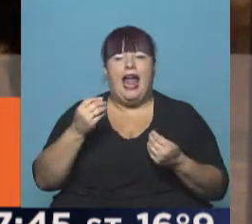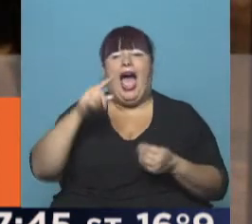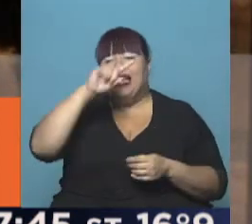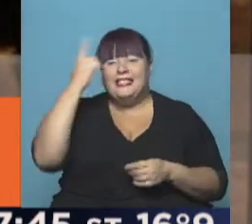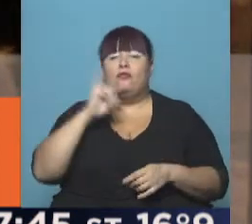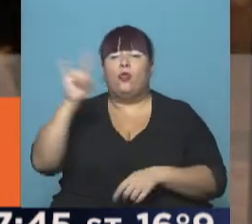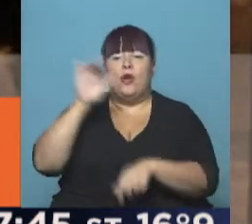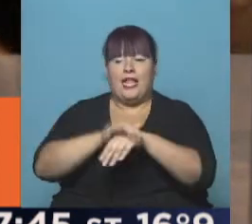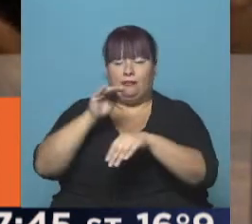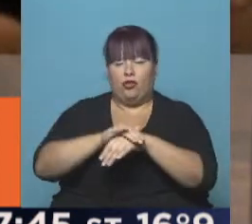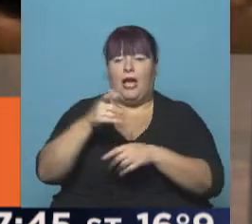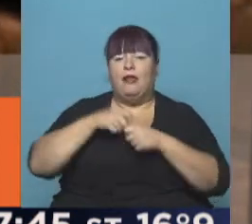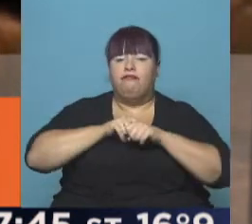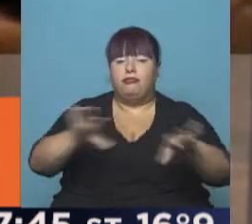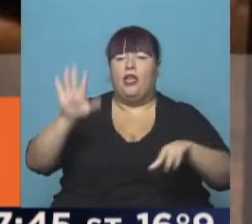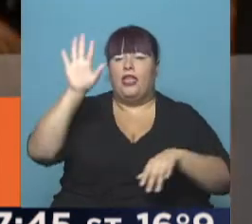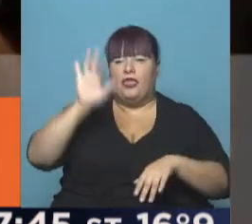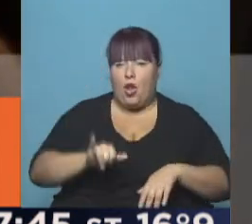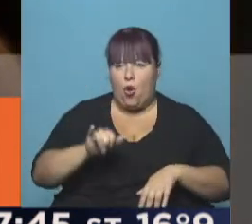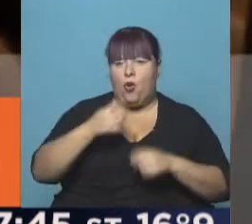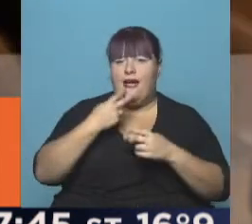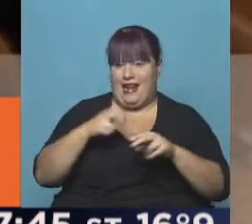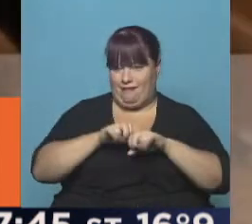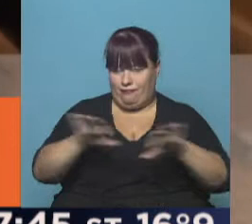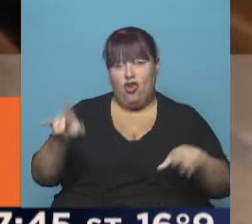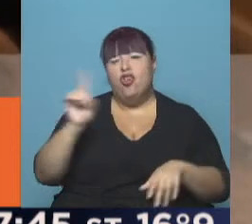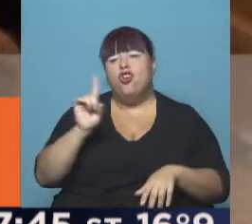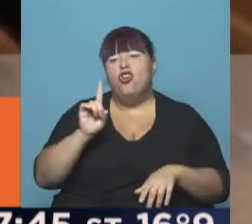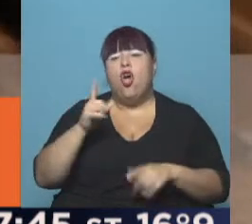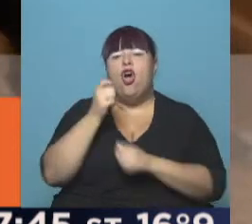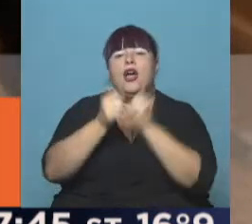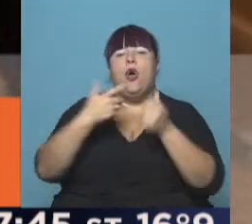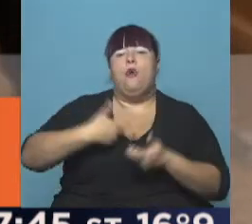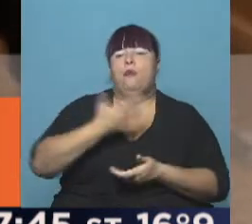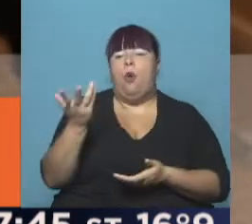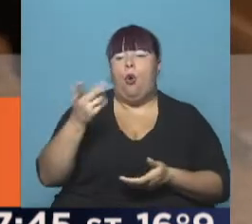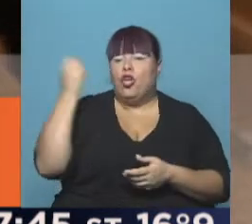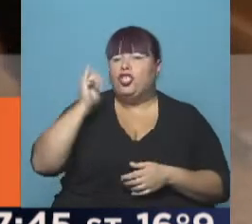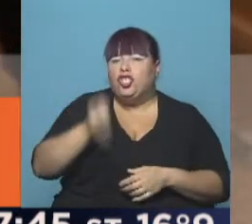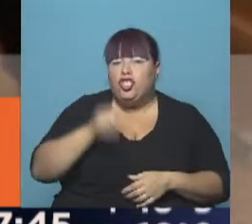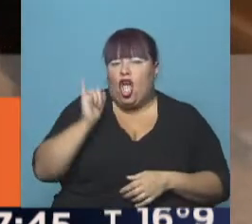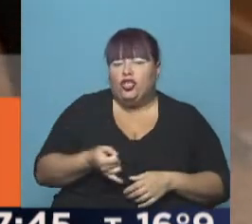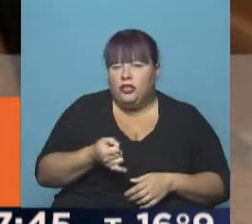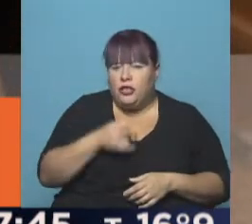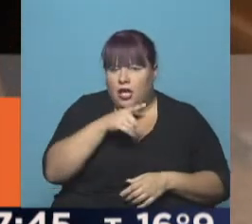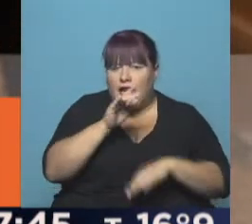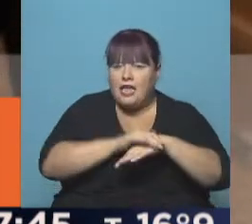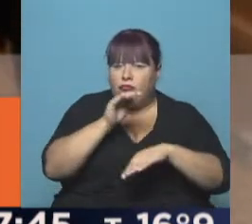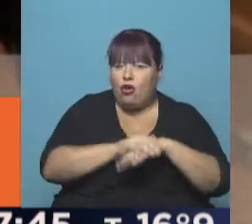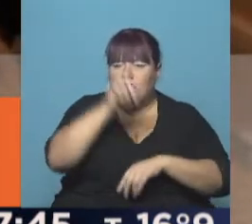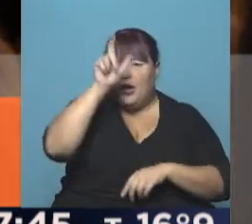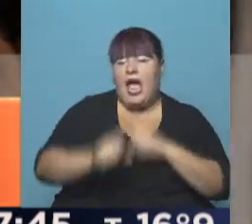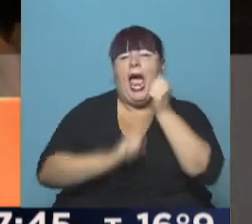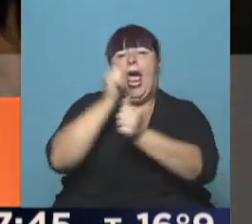se haga cargo de la generación, de la distribución de la energía eléctrica y no que esté un servicio público esencial en las manos